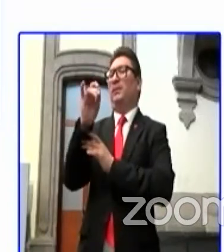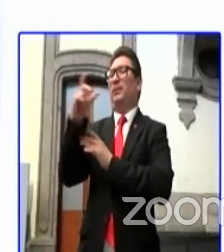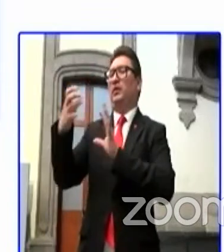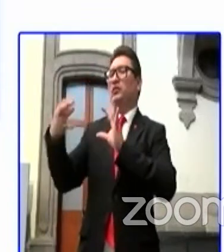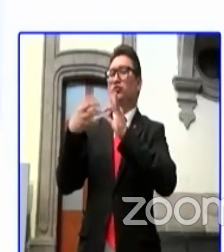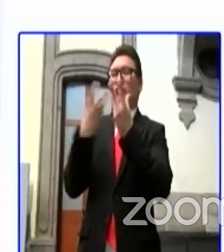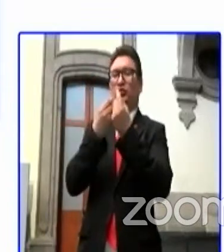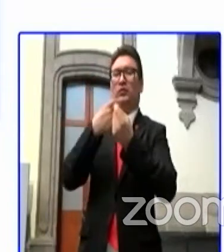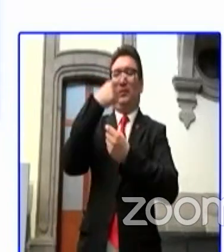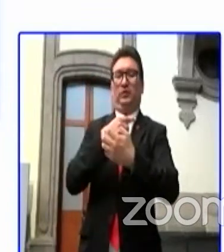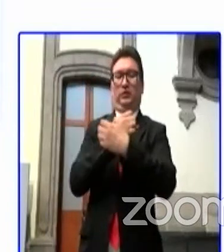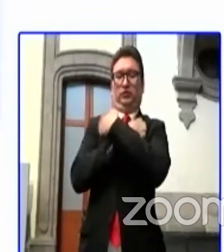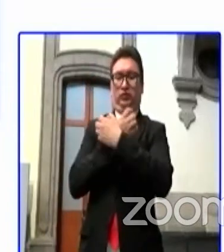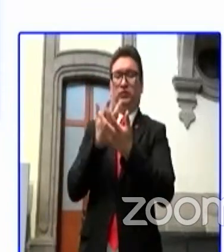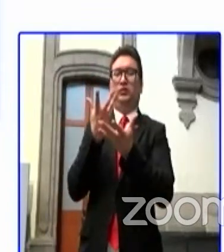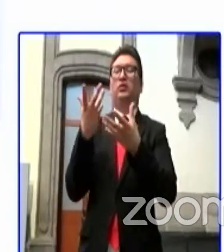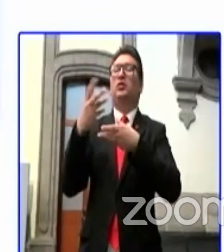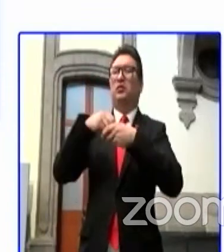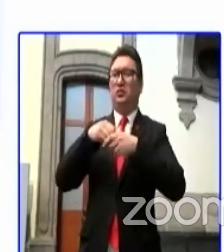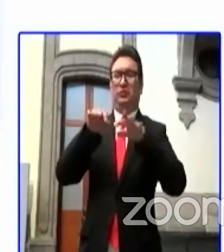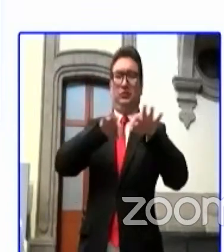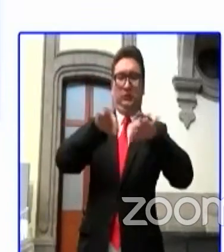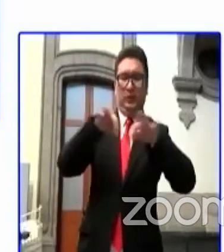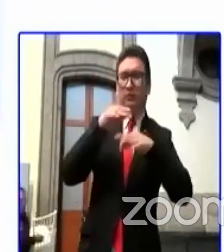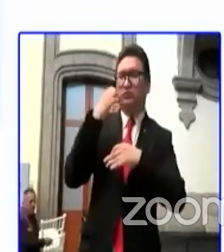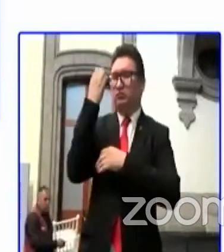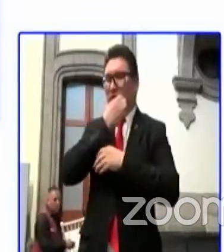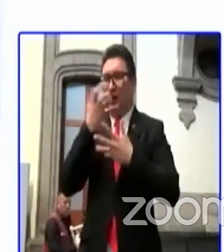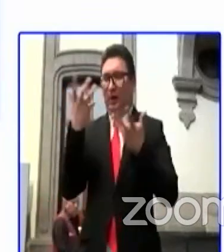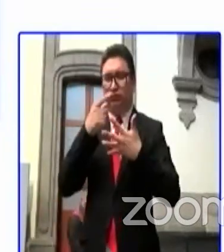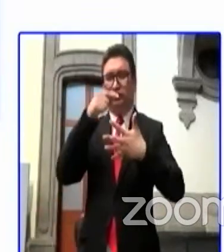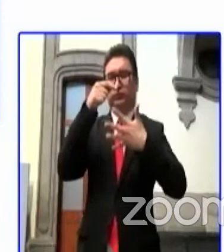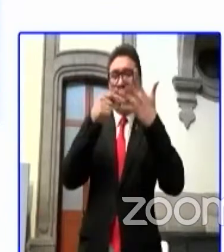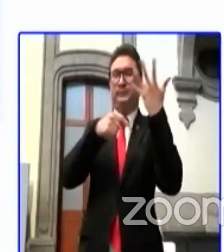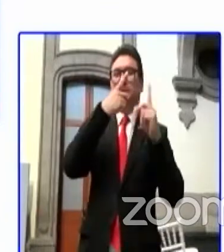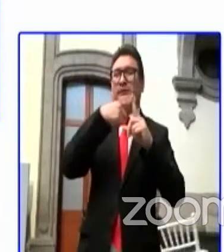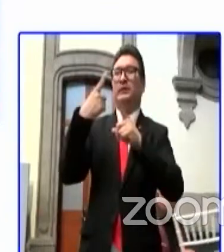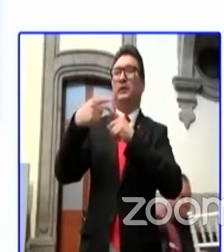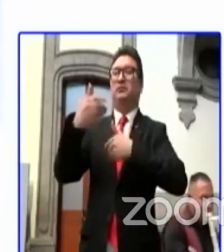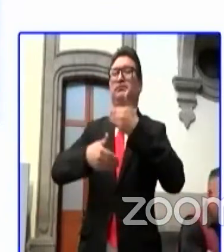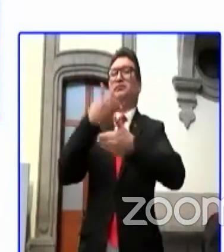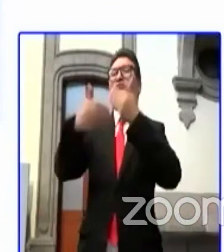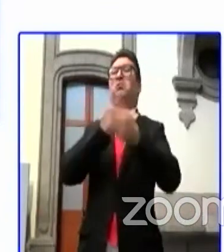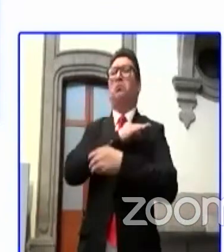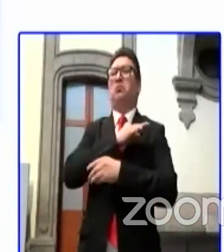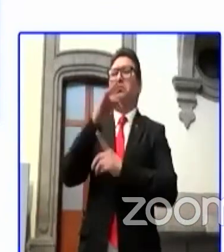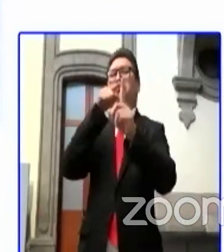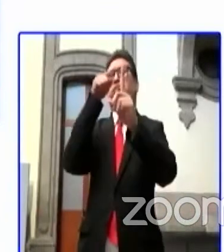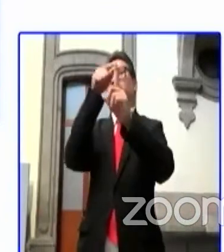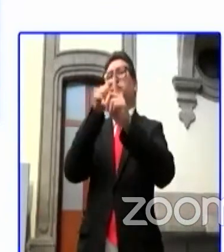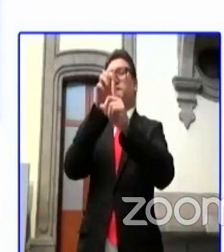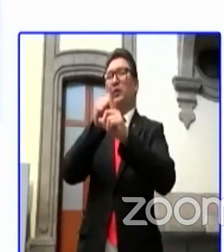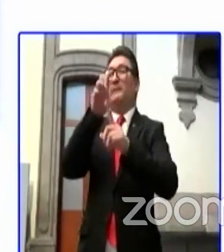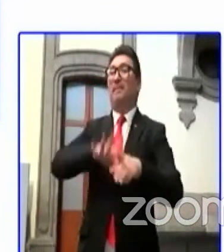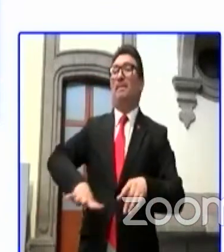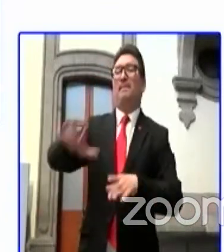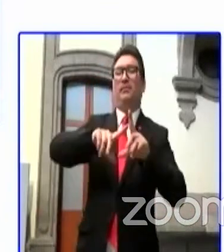educación, la inclusión laboral y la evaluación de estas acciones nos permitan seguir haciendo de nuestro